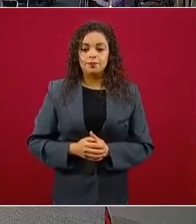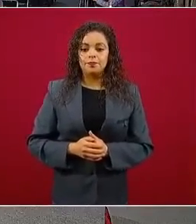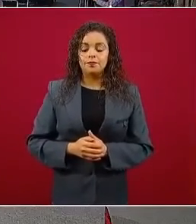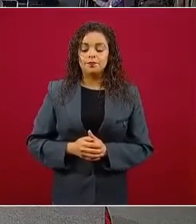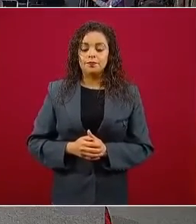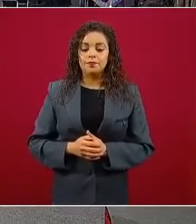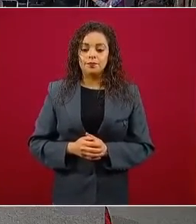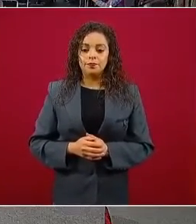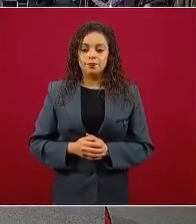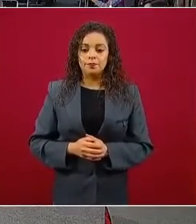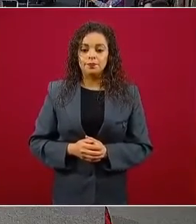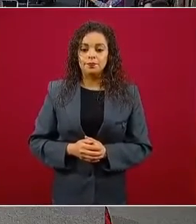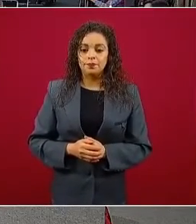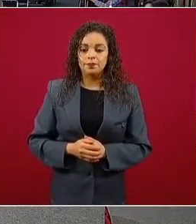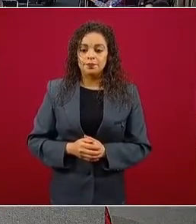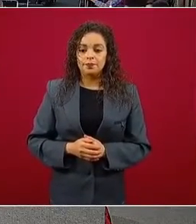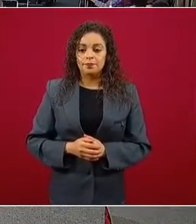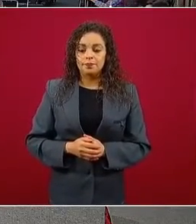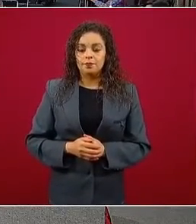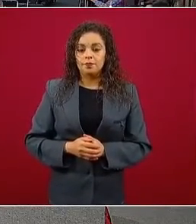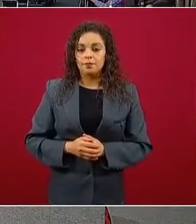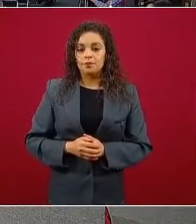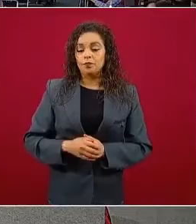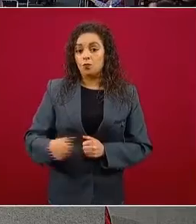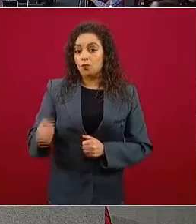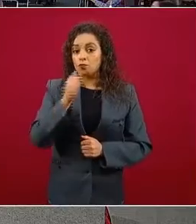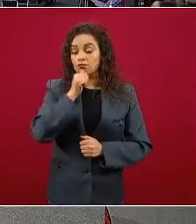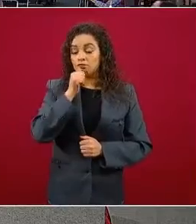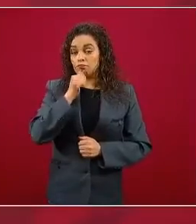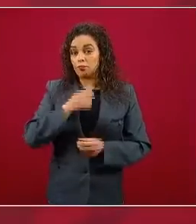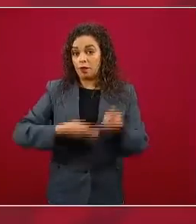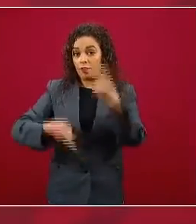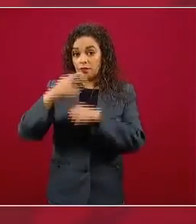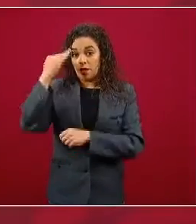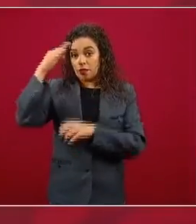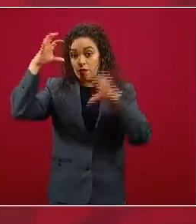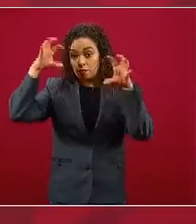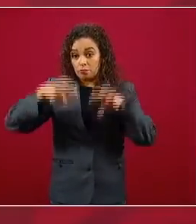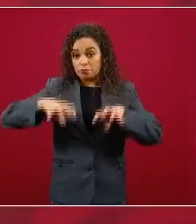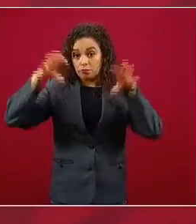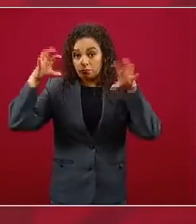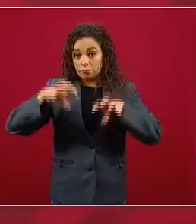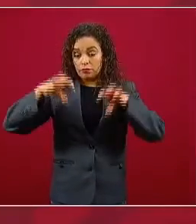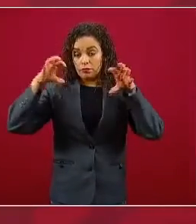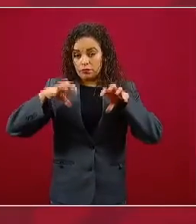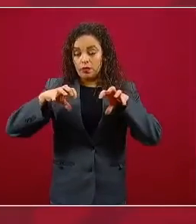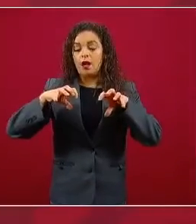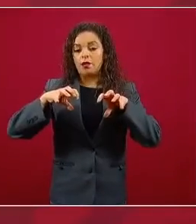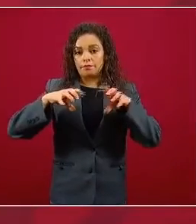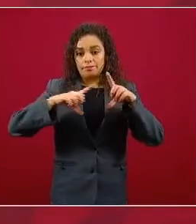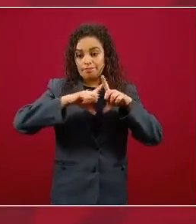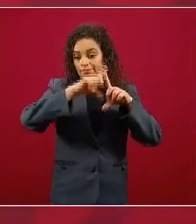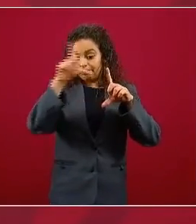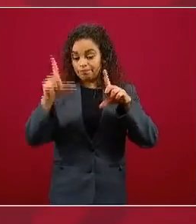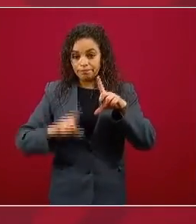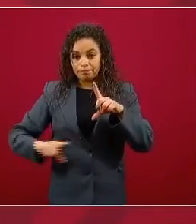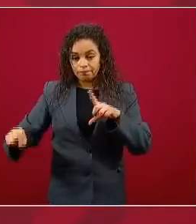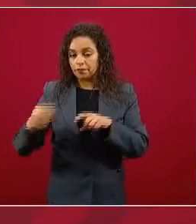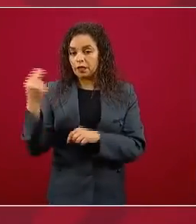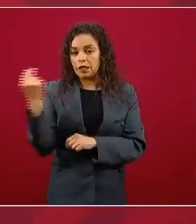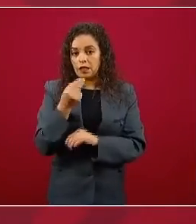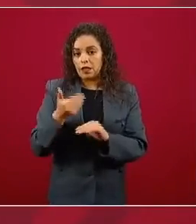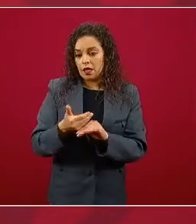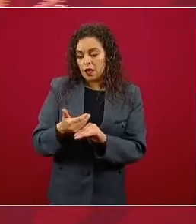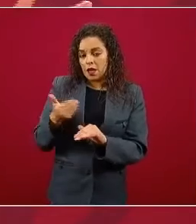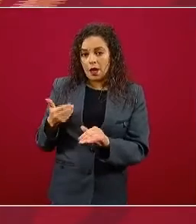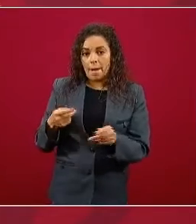Antes de que llegue la lluvia, hacemos labores preventivas en todo el territorio. Y, por supuesto,